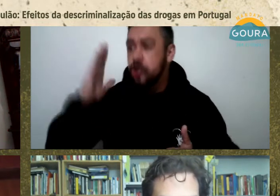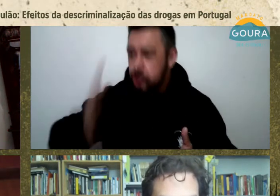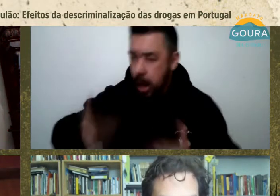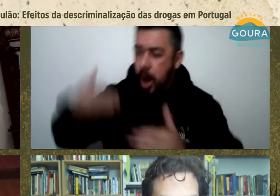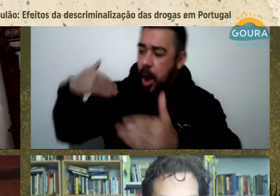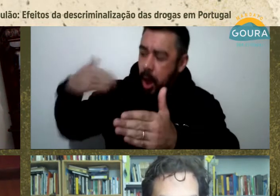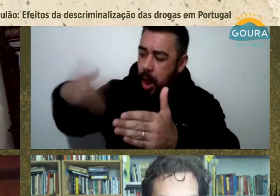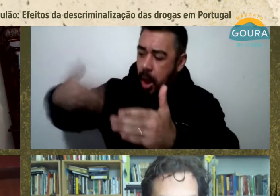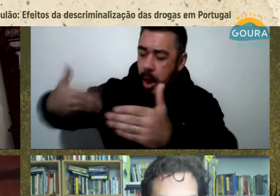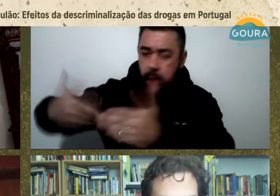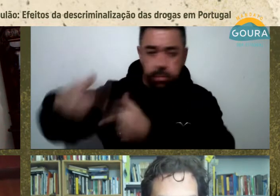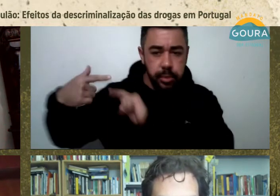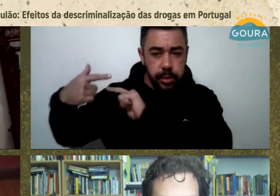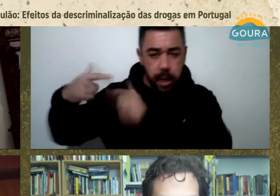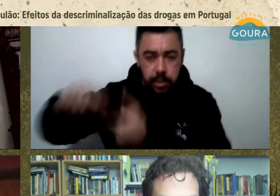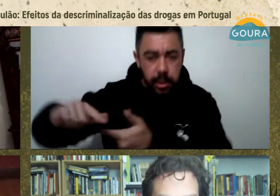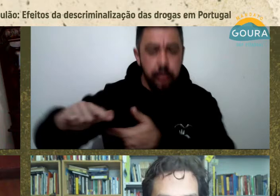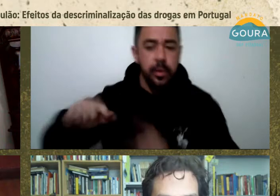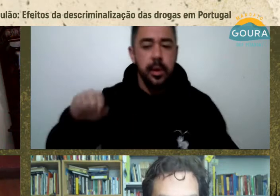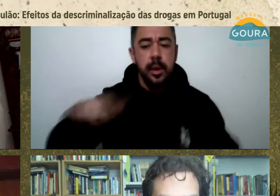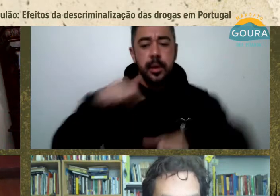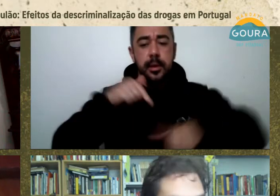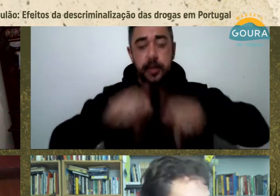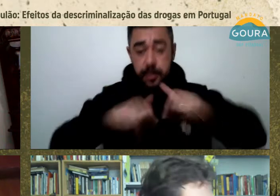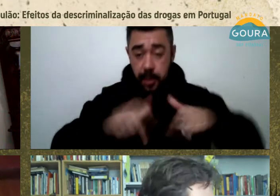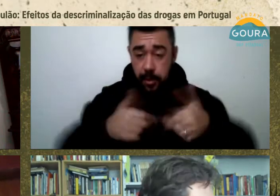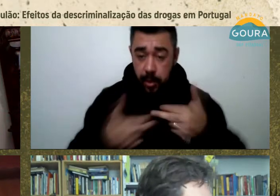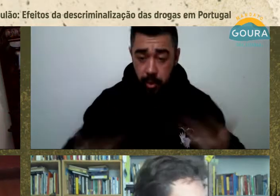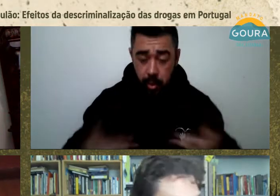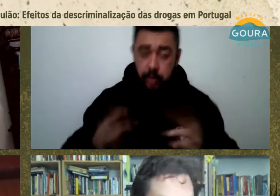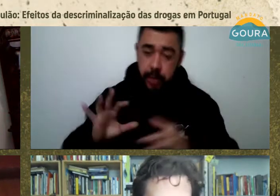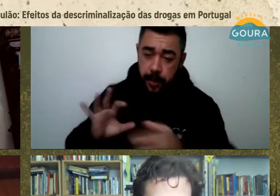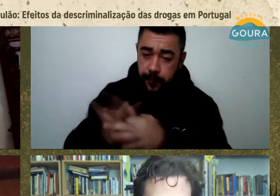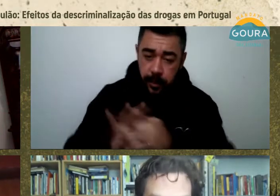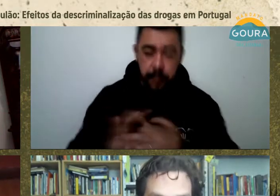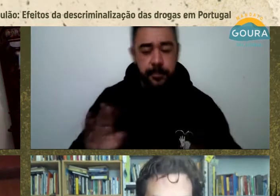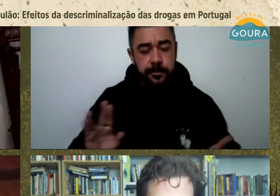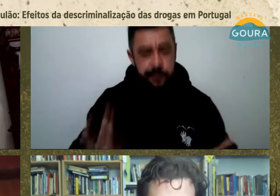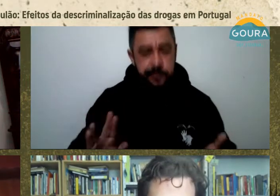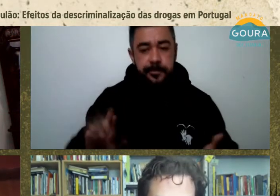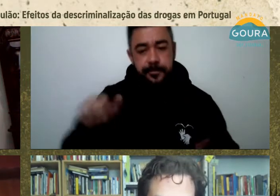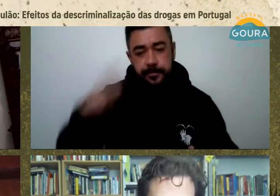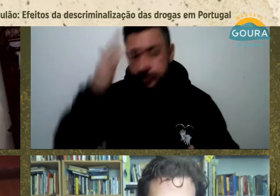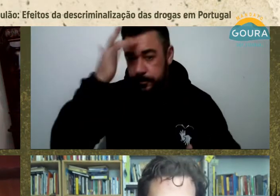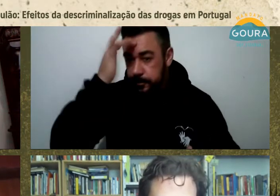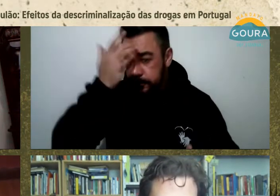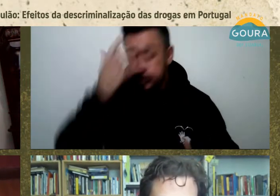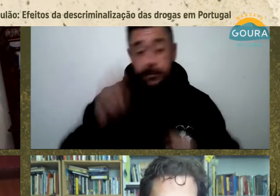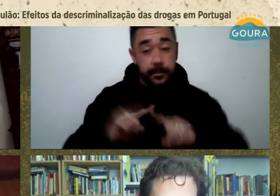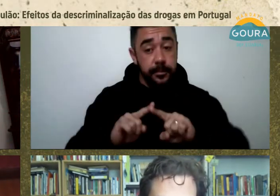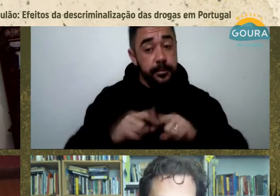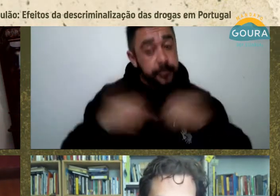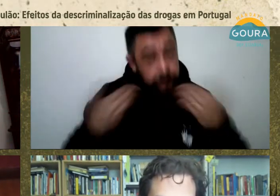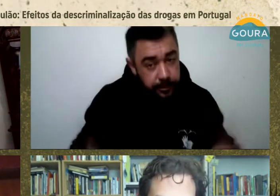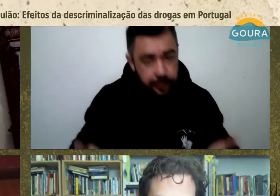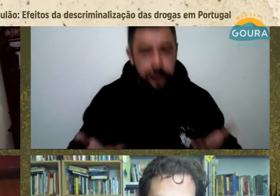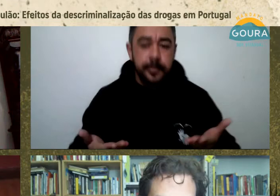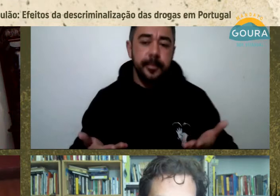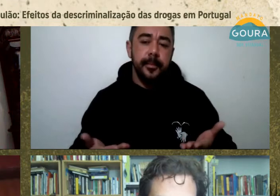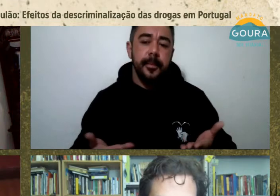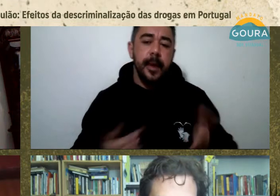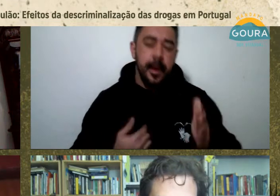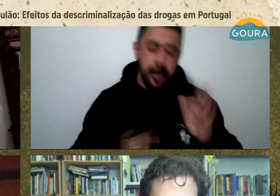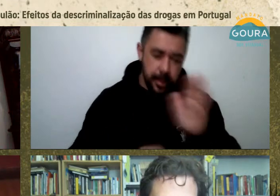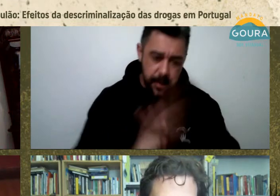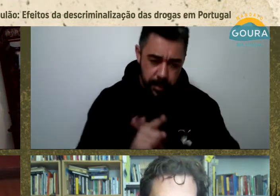de el trabajo con los productos vinculados al cáñamo de las Indias. Por lo tanto, esa era la pregunta que le